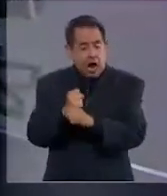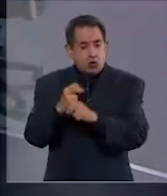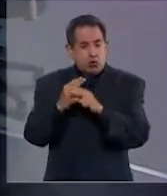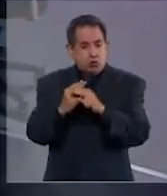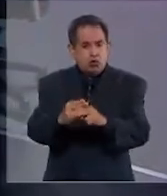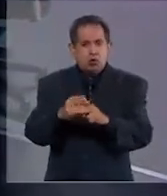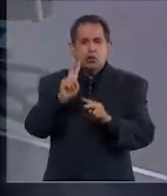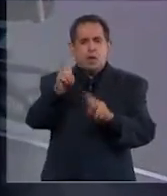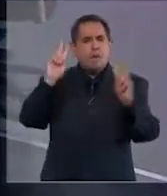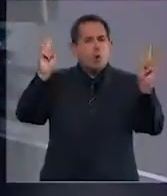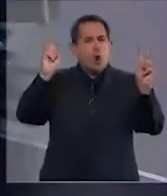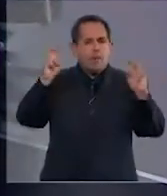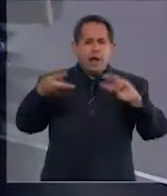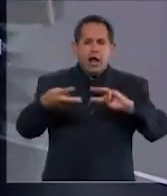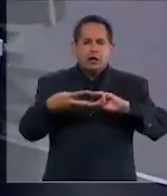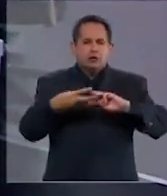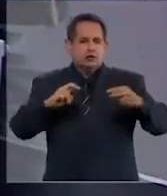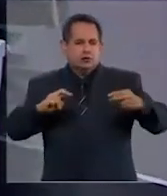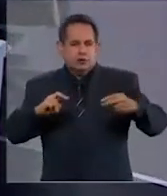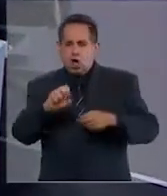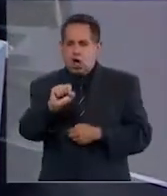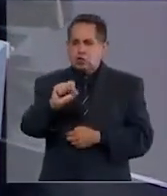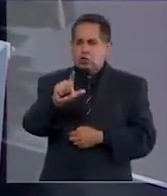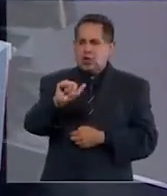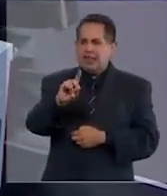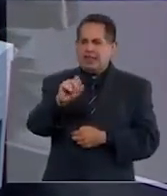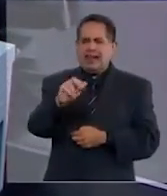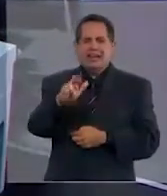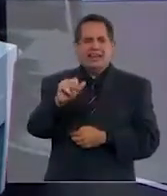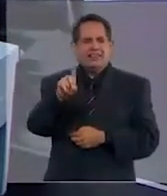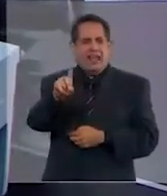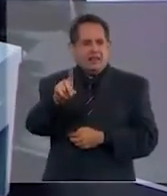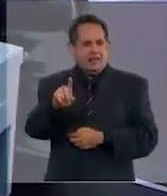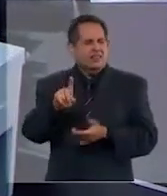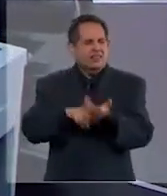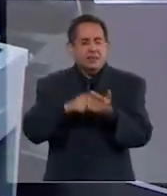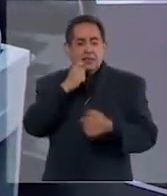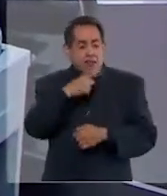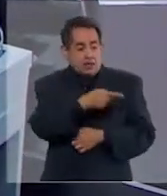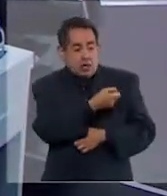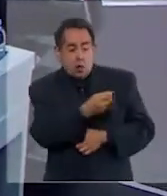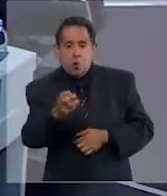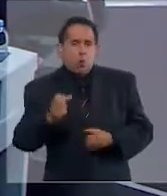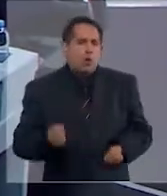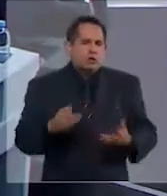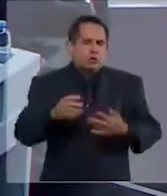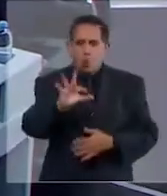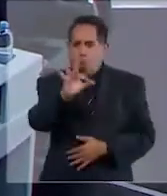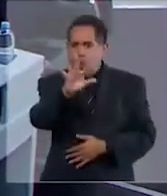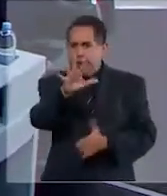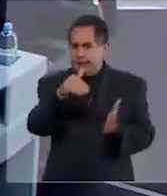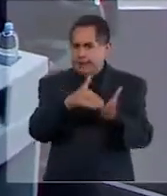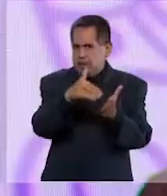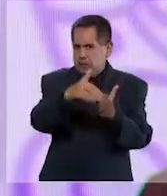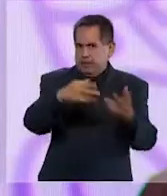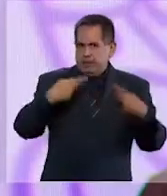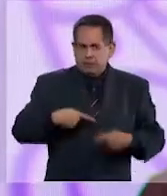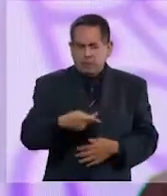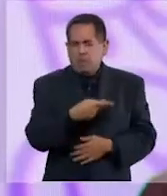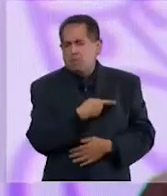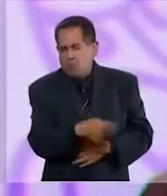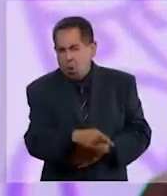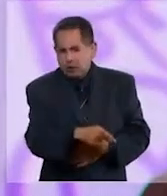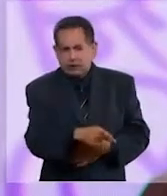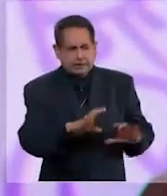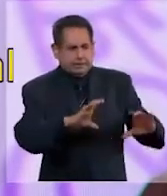el tercer debate presidencial realizado el pasado 12 de junio en mérida yucatán alcanzando los 12 puntos 94 puntos